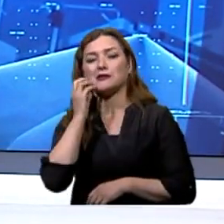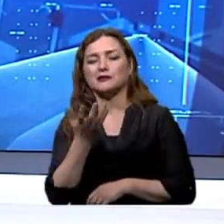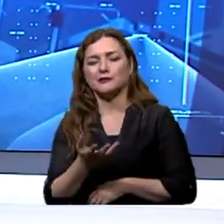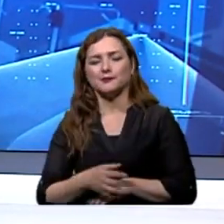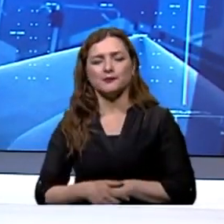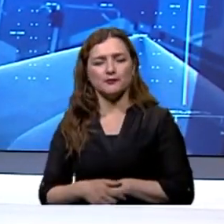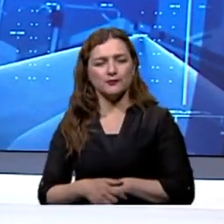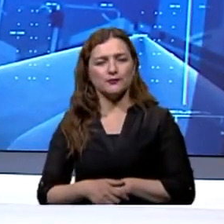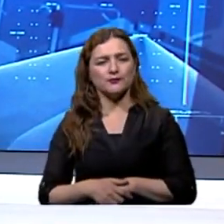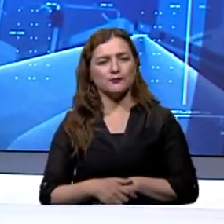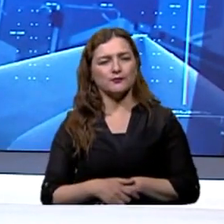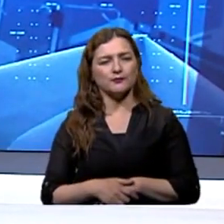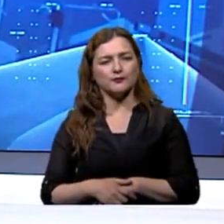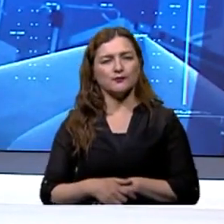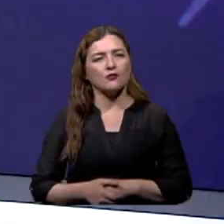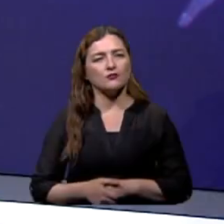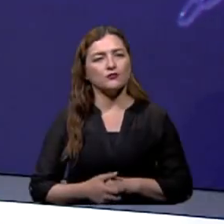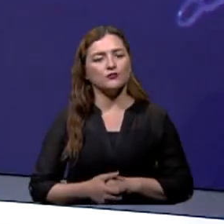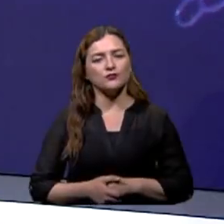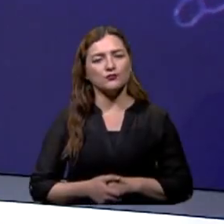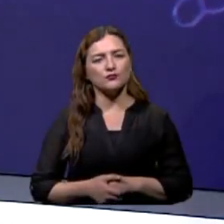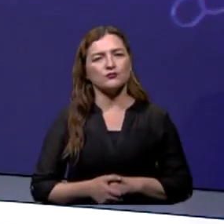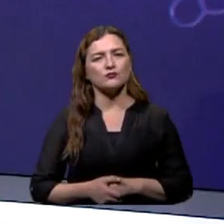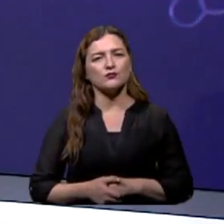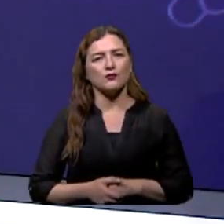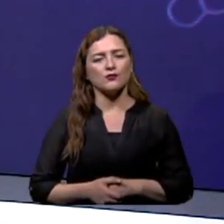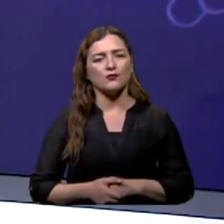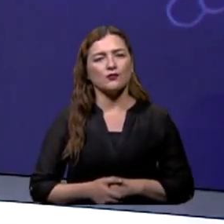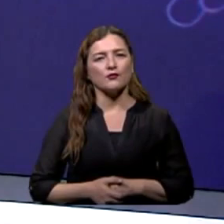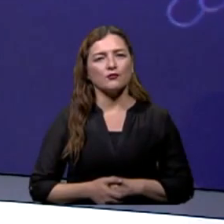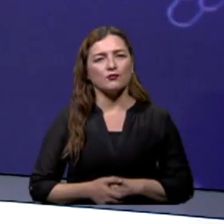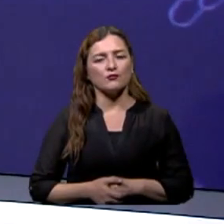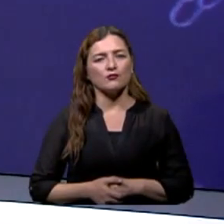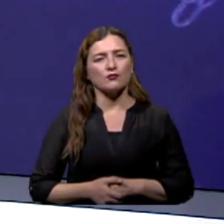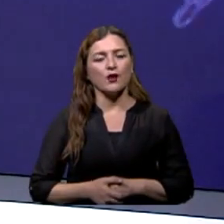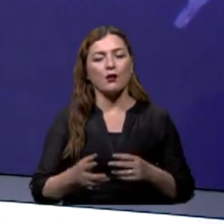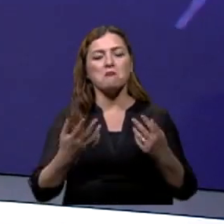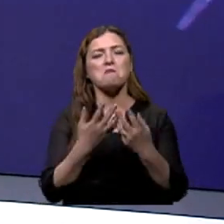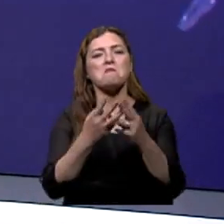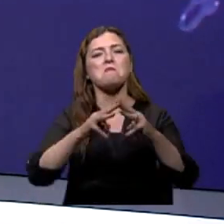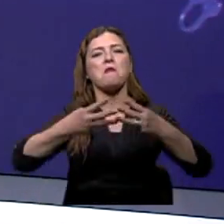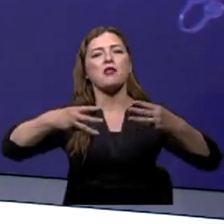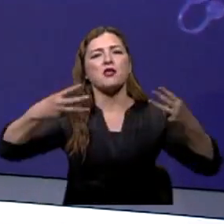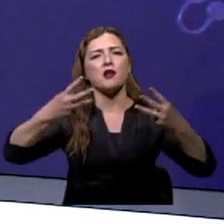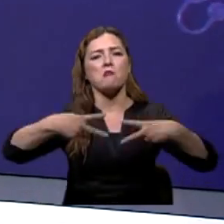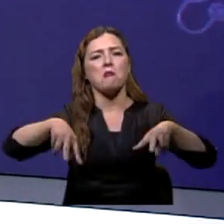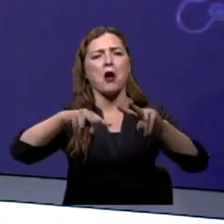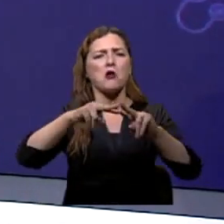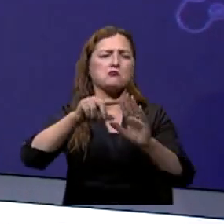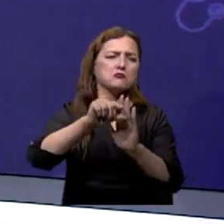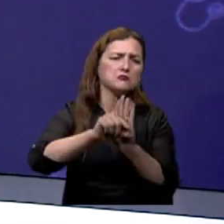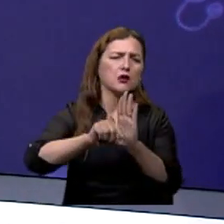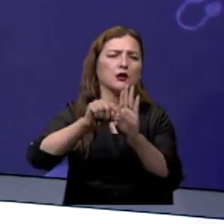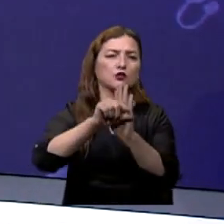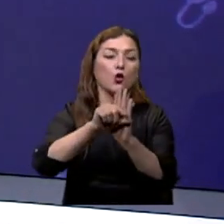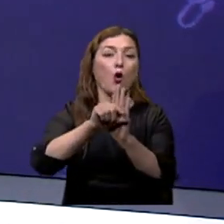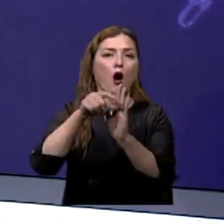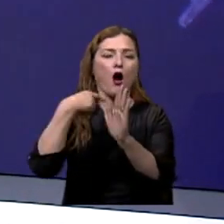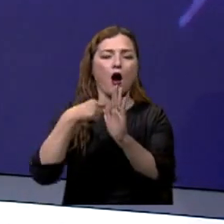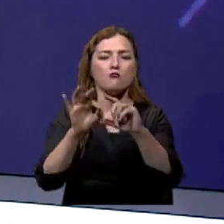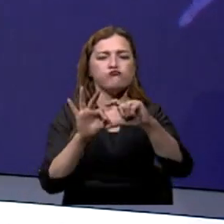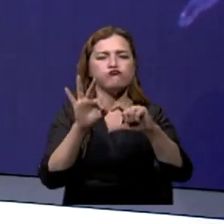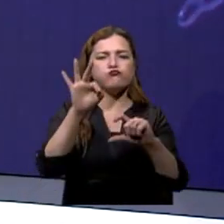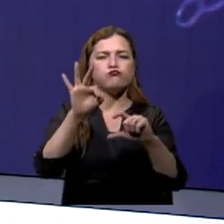de las piernas. Volvemos de seguida. Con materiales de bajo costo e impresión en tecnología 3D, un